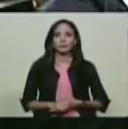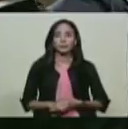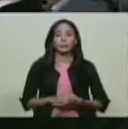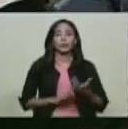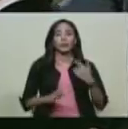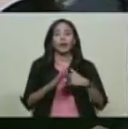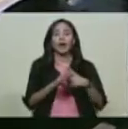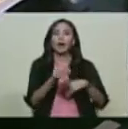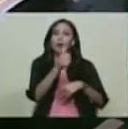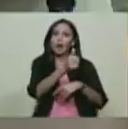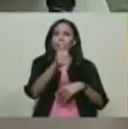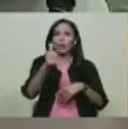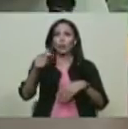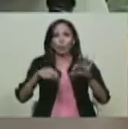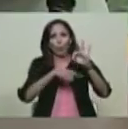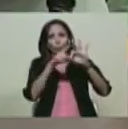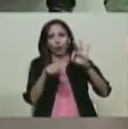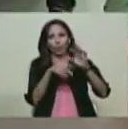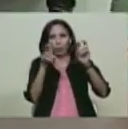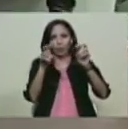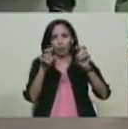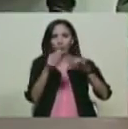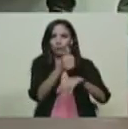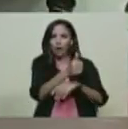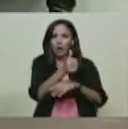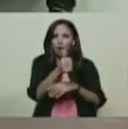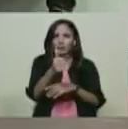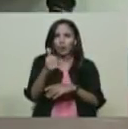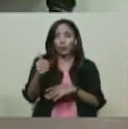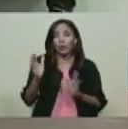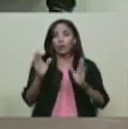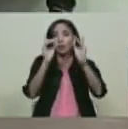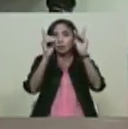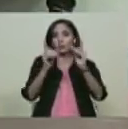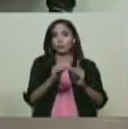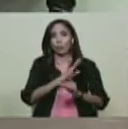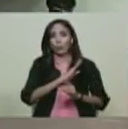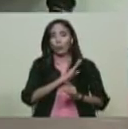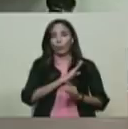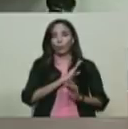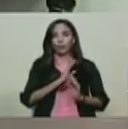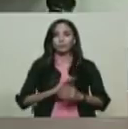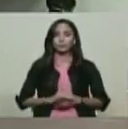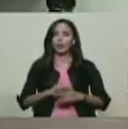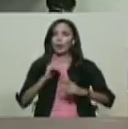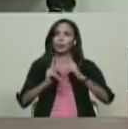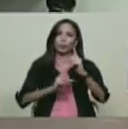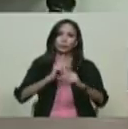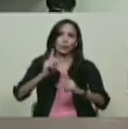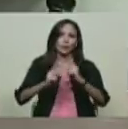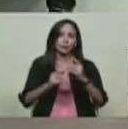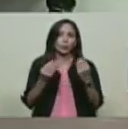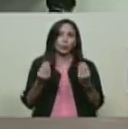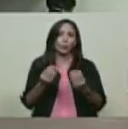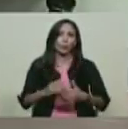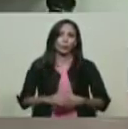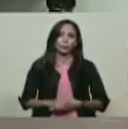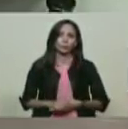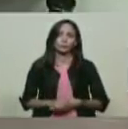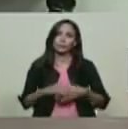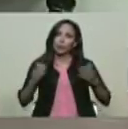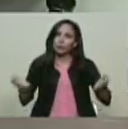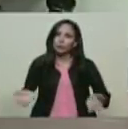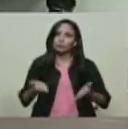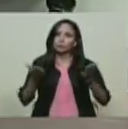Cada petro, hemos decidido así, en este proceso inédito, yo digo